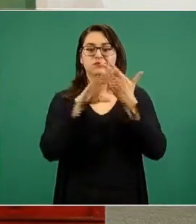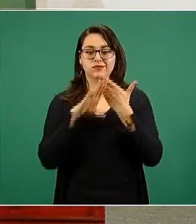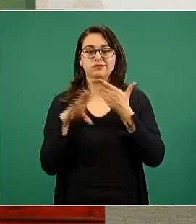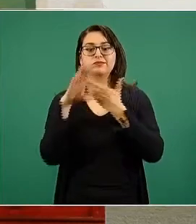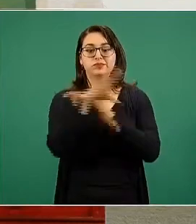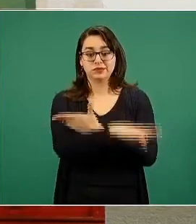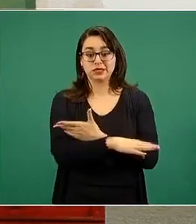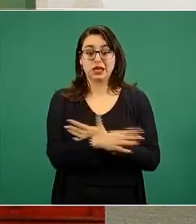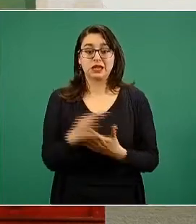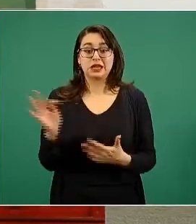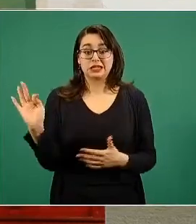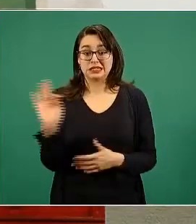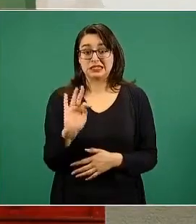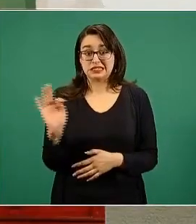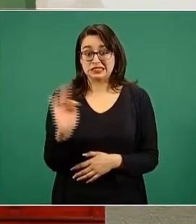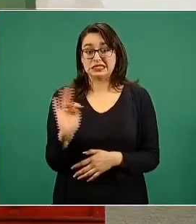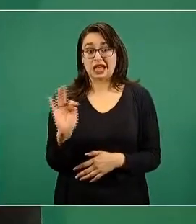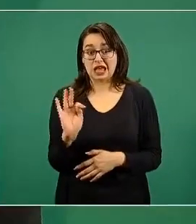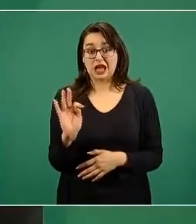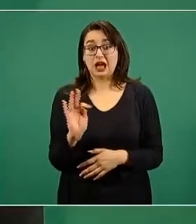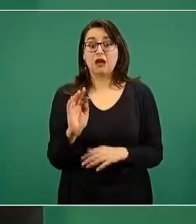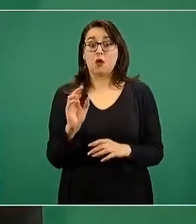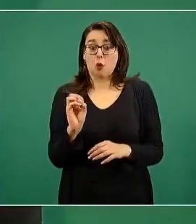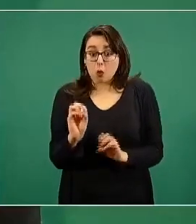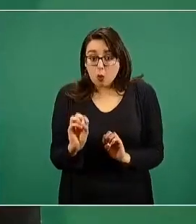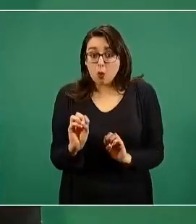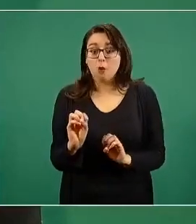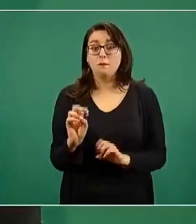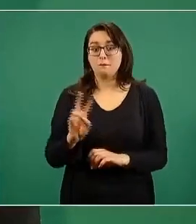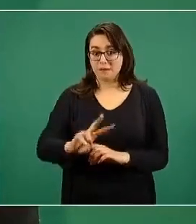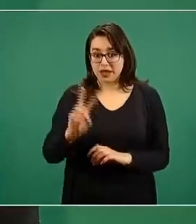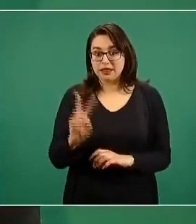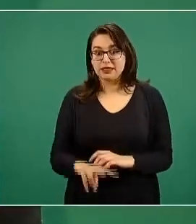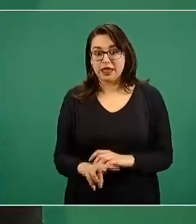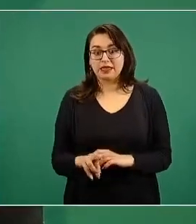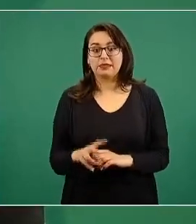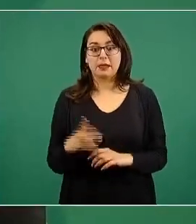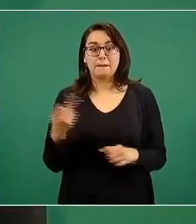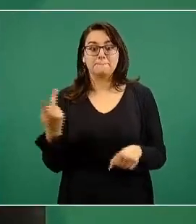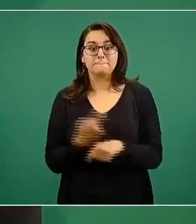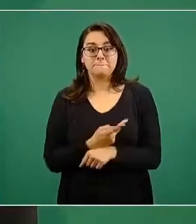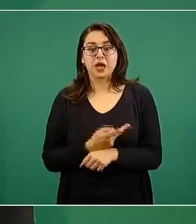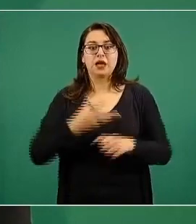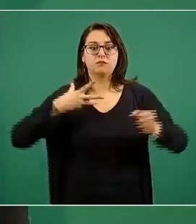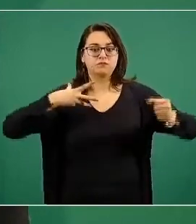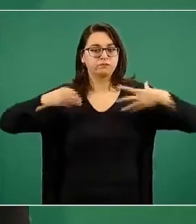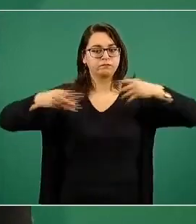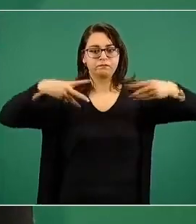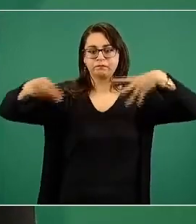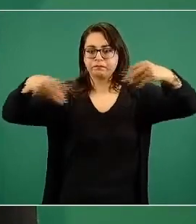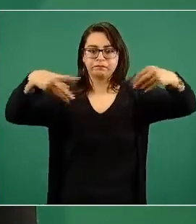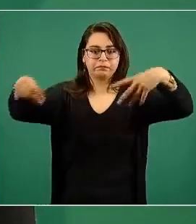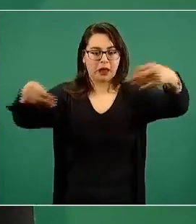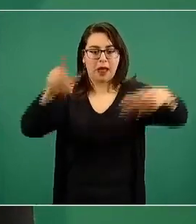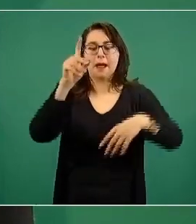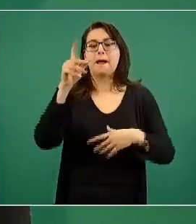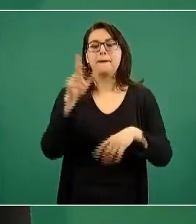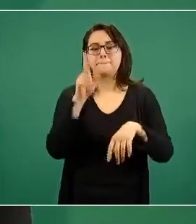que pueden y que de hecho generan un incremento en la cadena de contagios o al